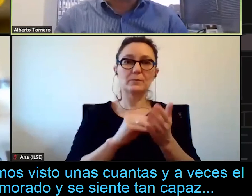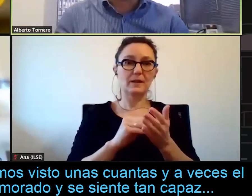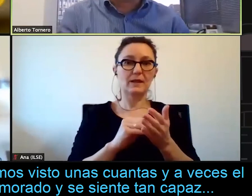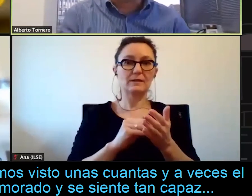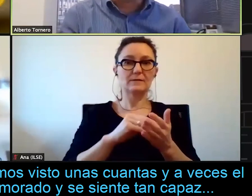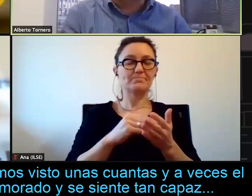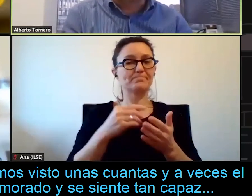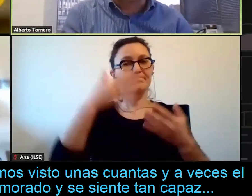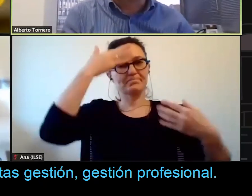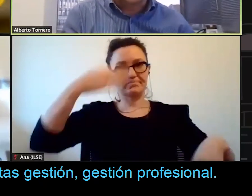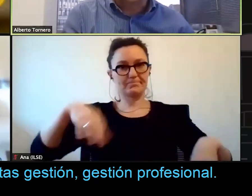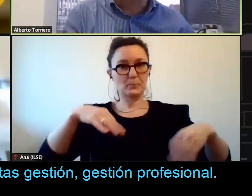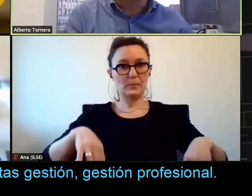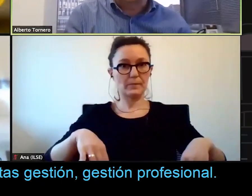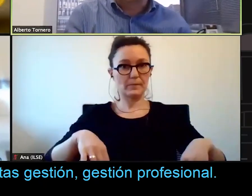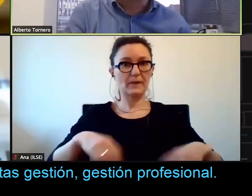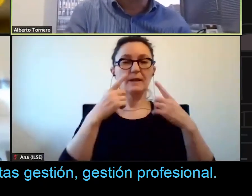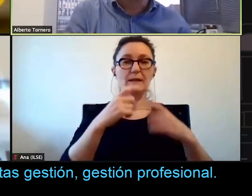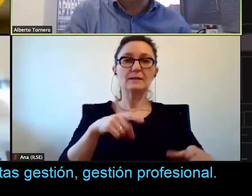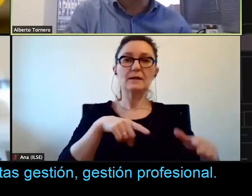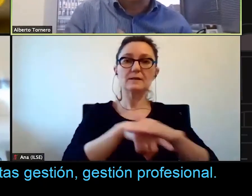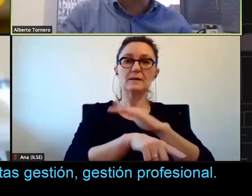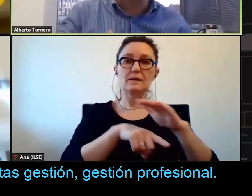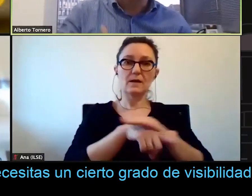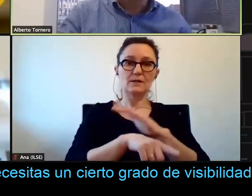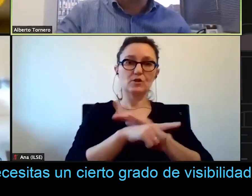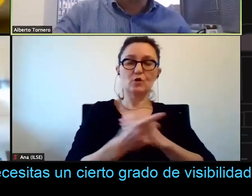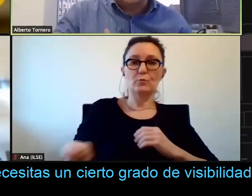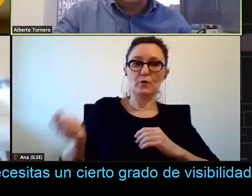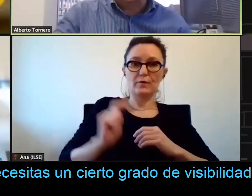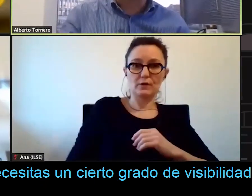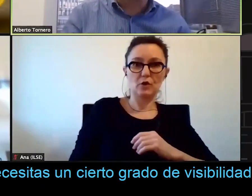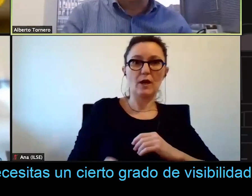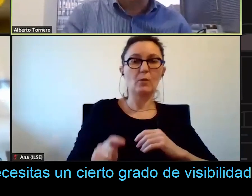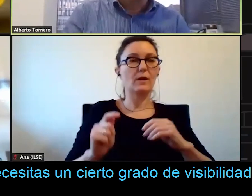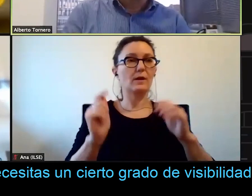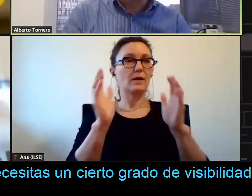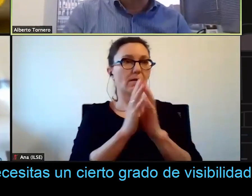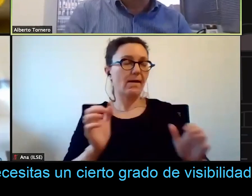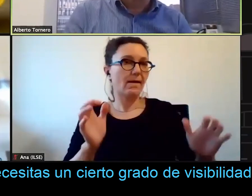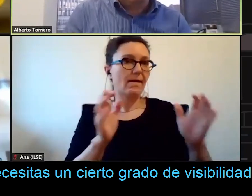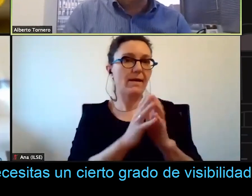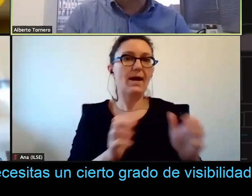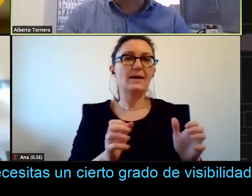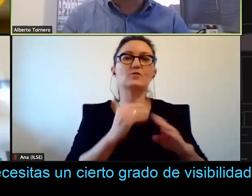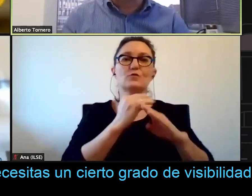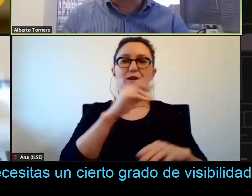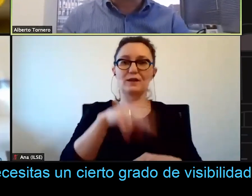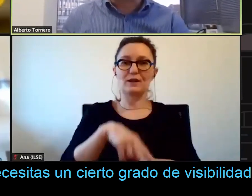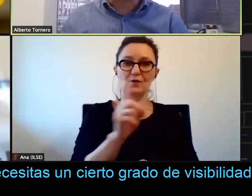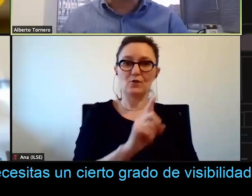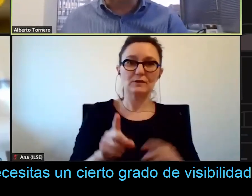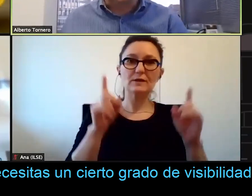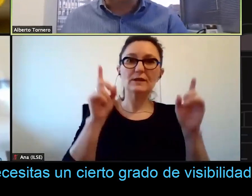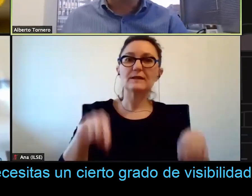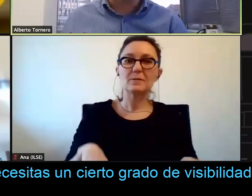de que llegado a un punto necesitas gestión profesional, no vale con ganas, no vale, y también necesitas un cierto grado